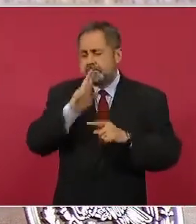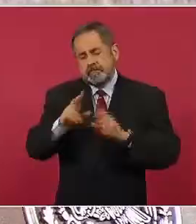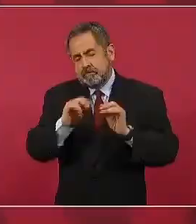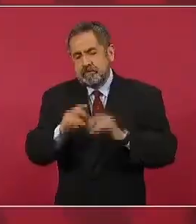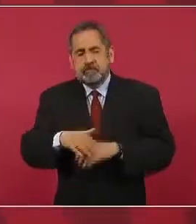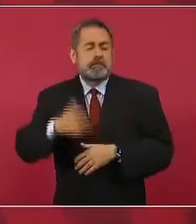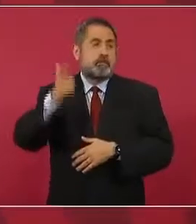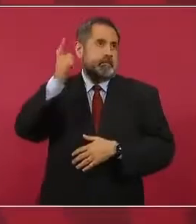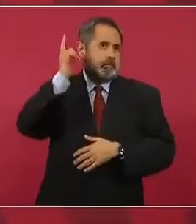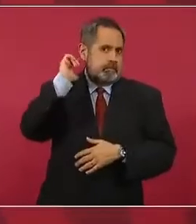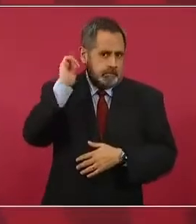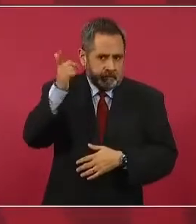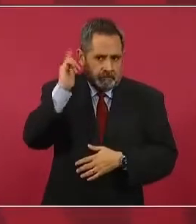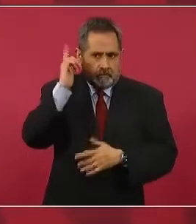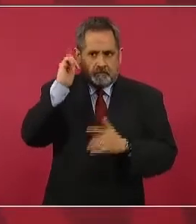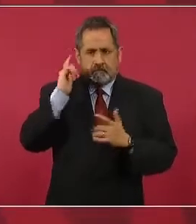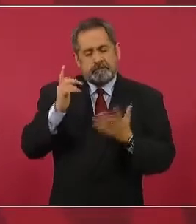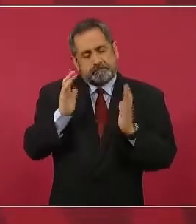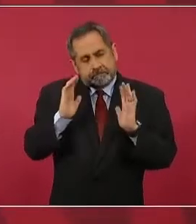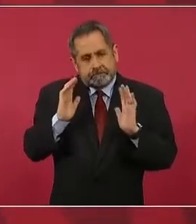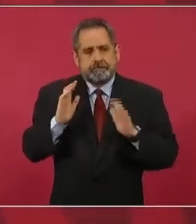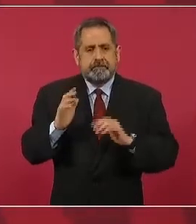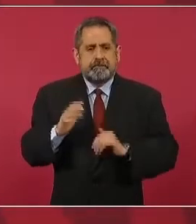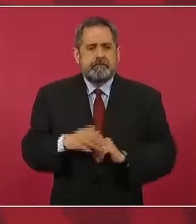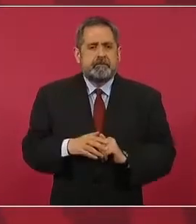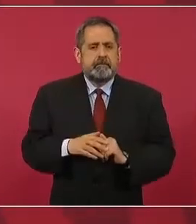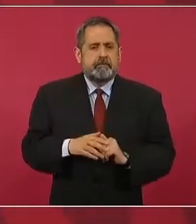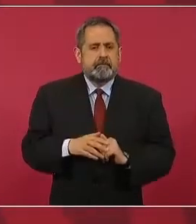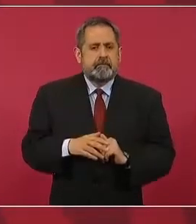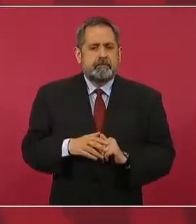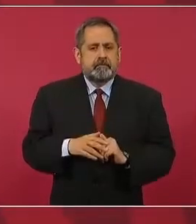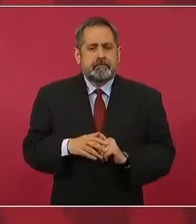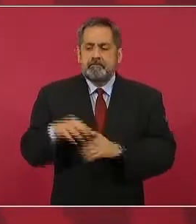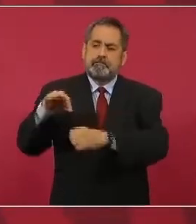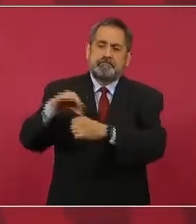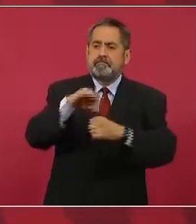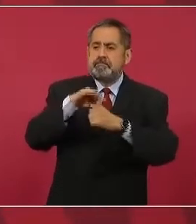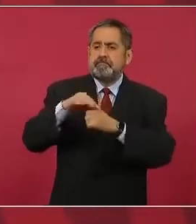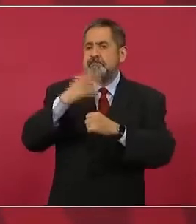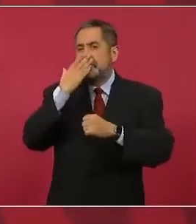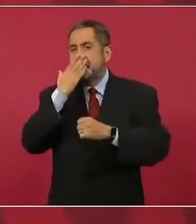hubieran representantes de la oposición en las casillas? Y aquí